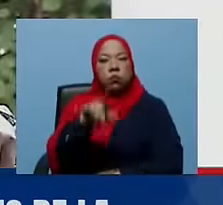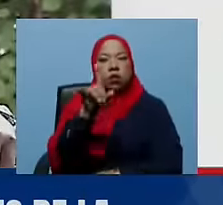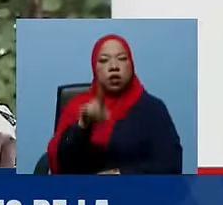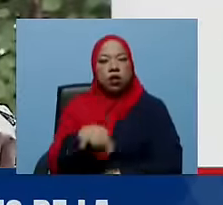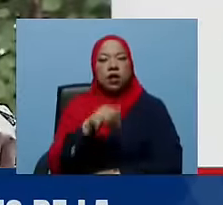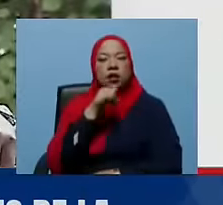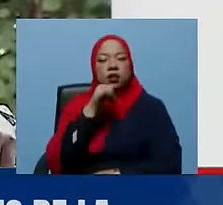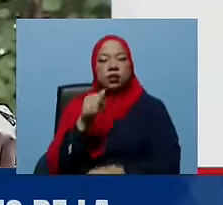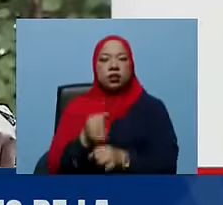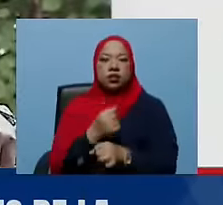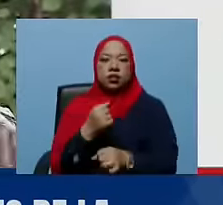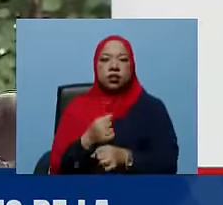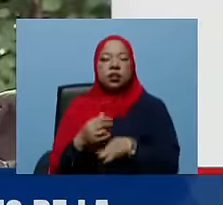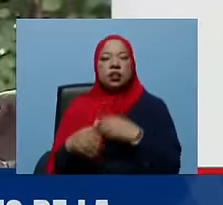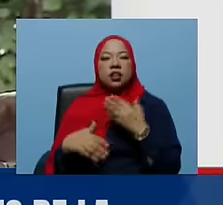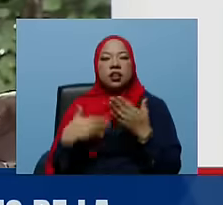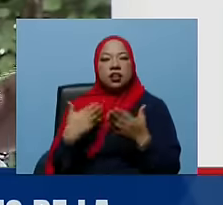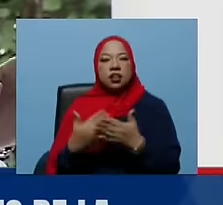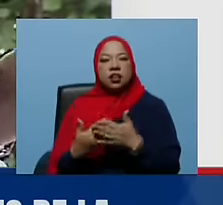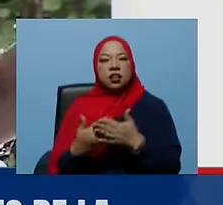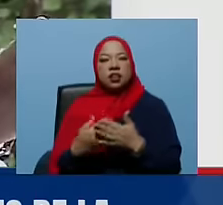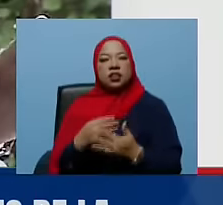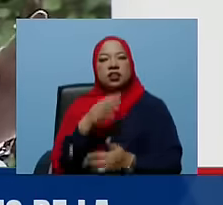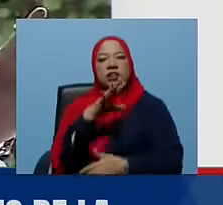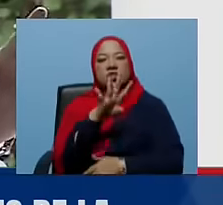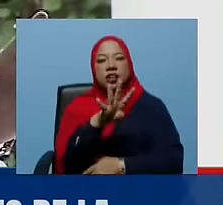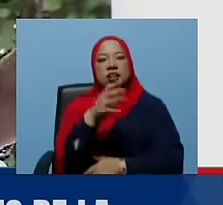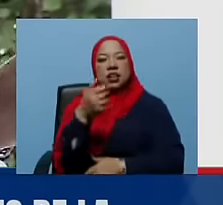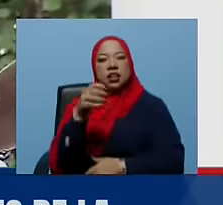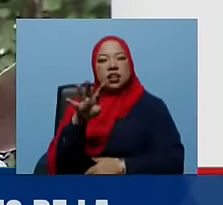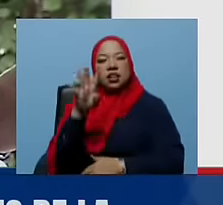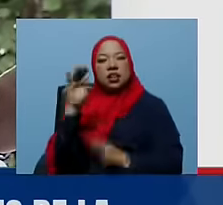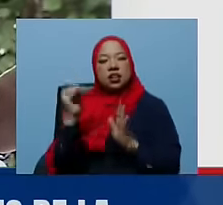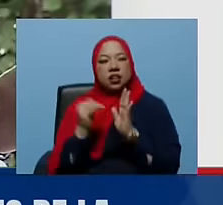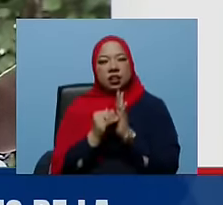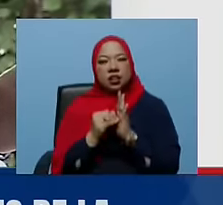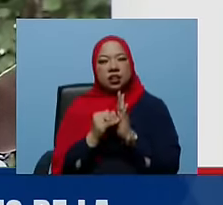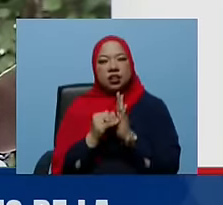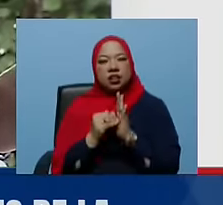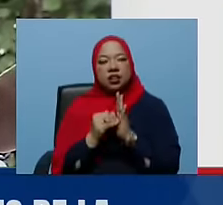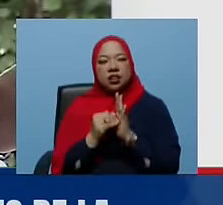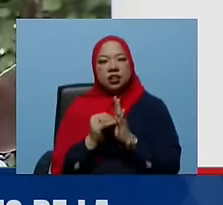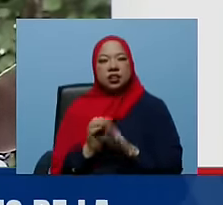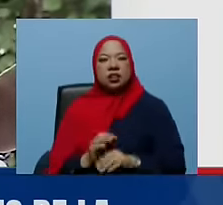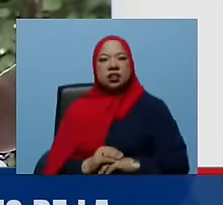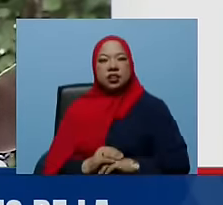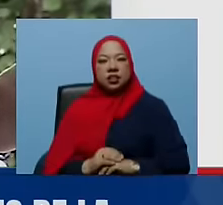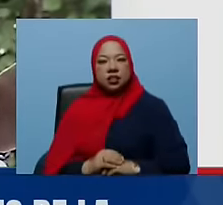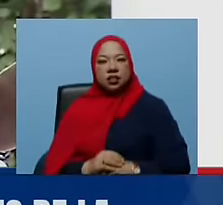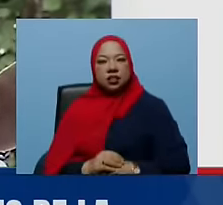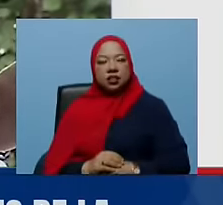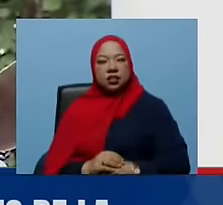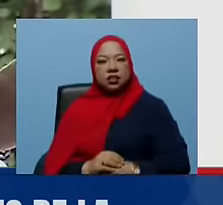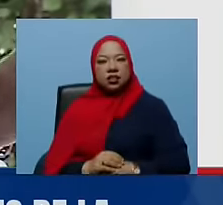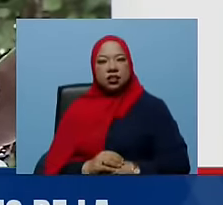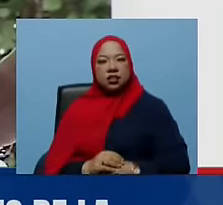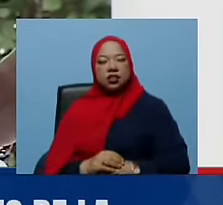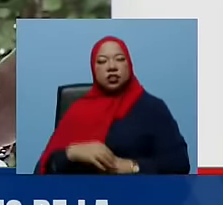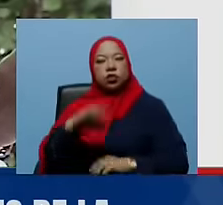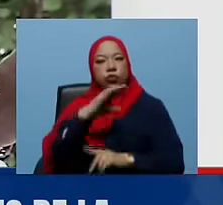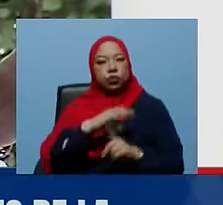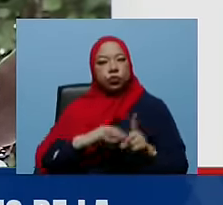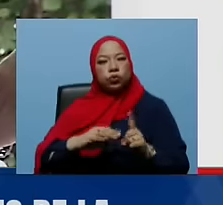ya tiene 514 mil. cultores y